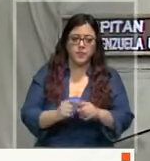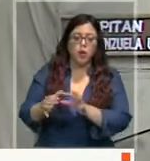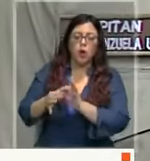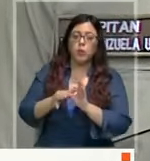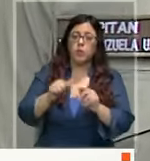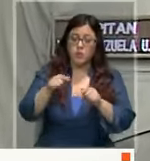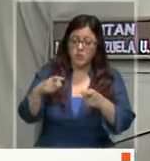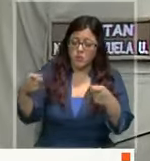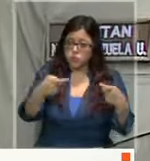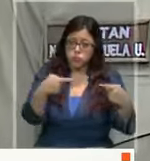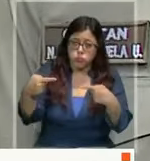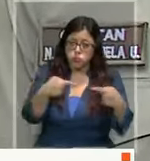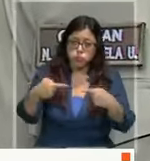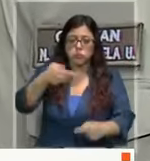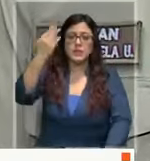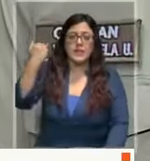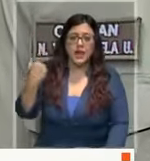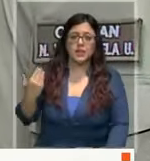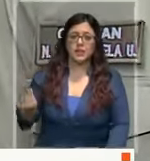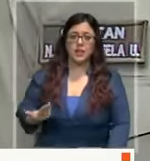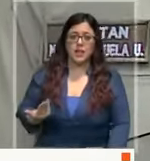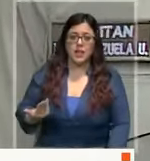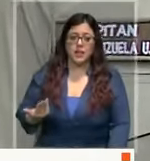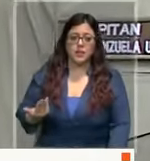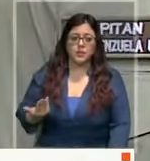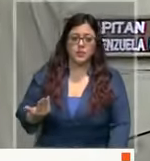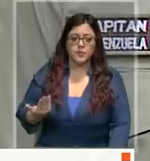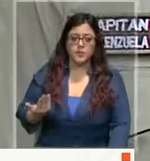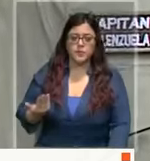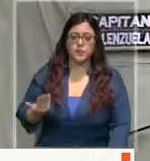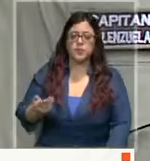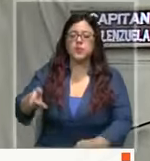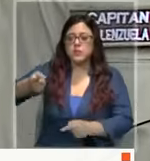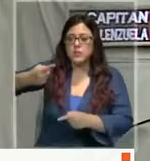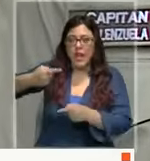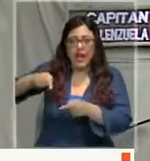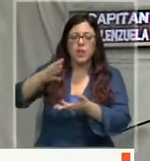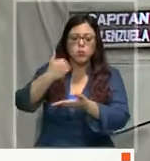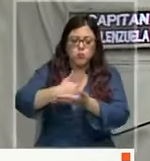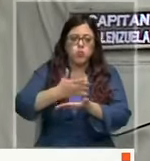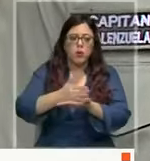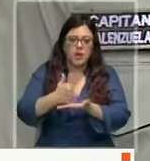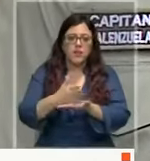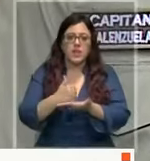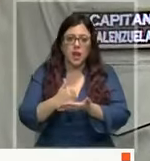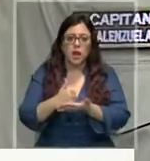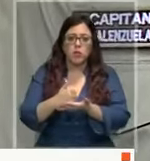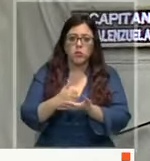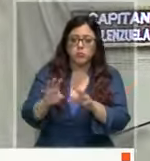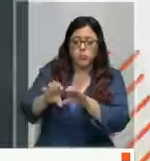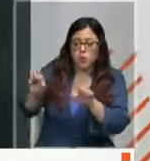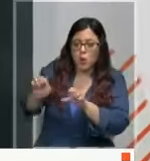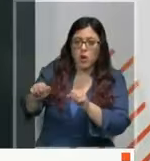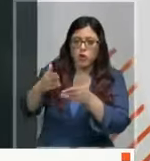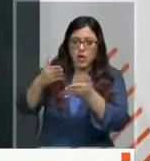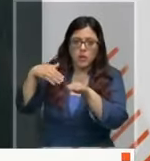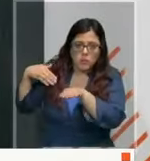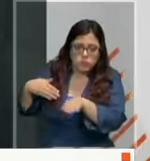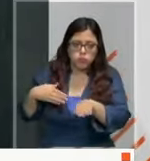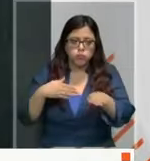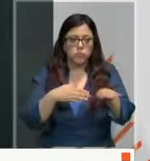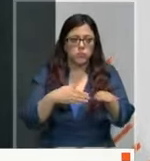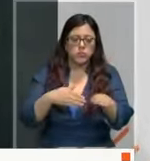esa rencilla anterior y de esa pelea, entendemos que planificadamente y concertadamente lo siguen.